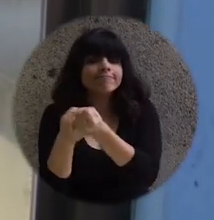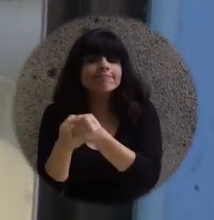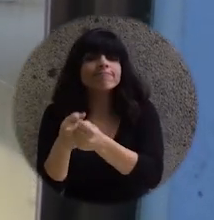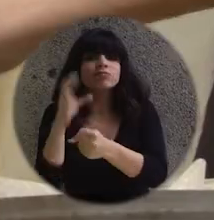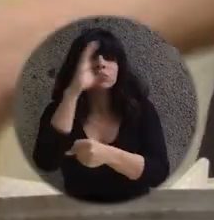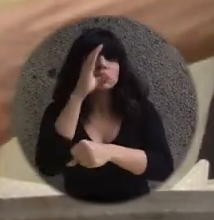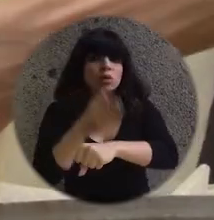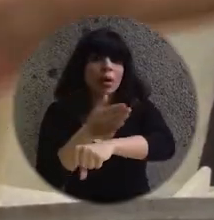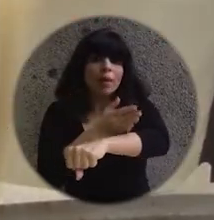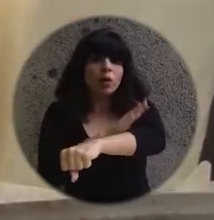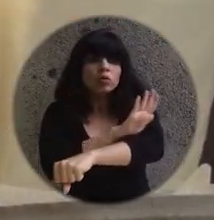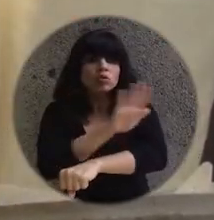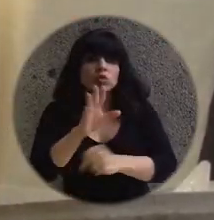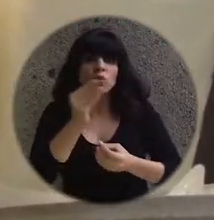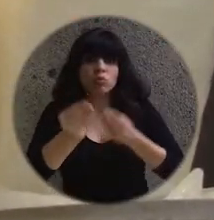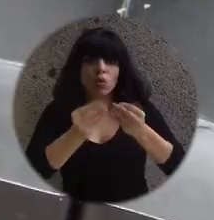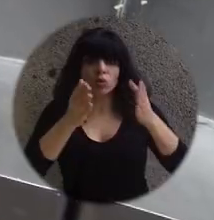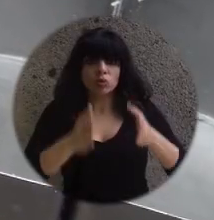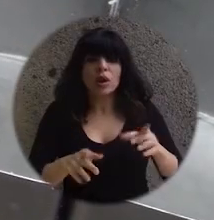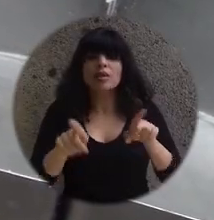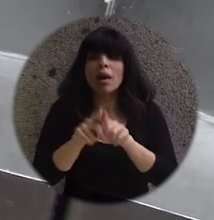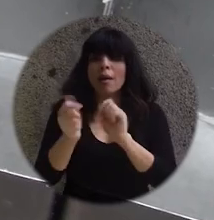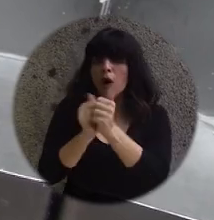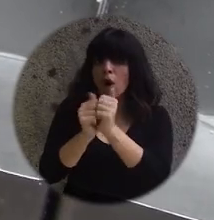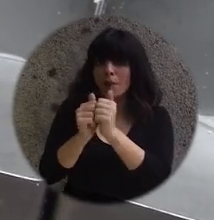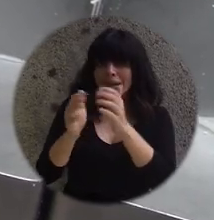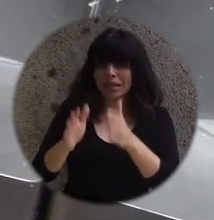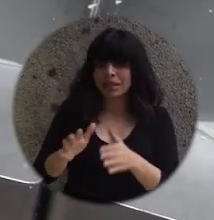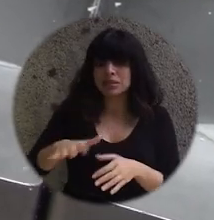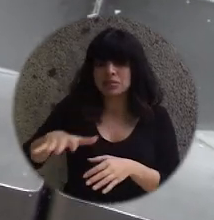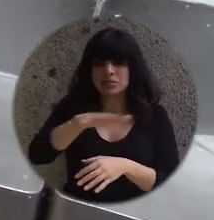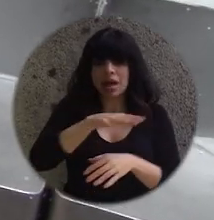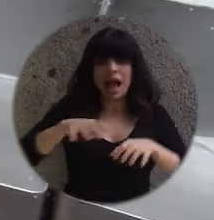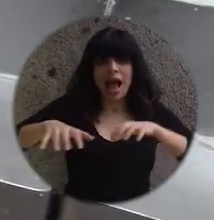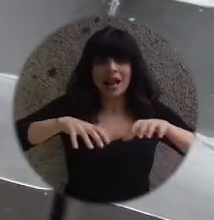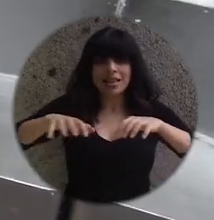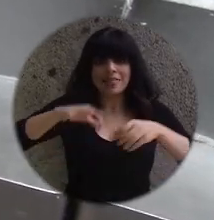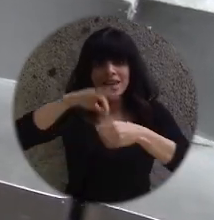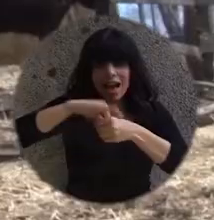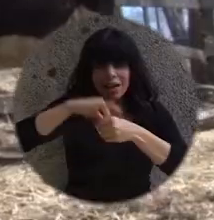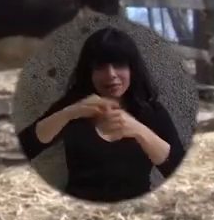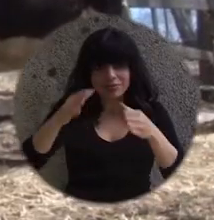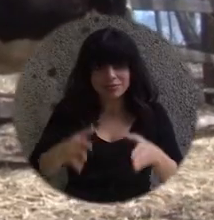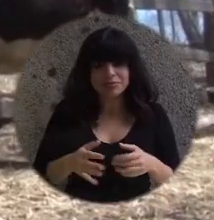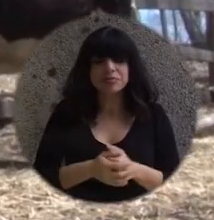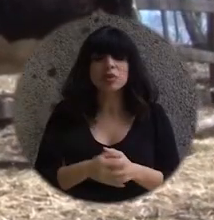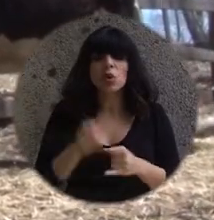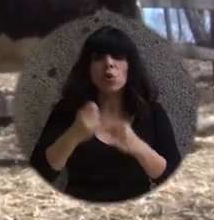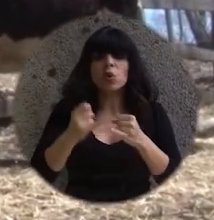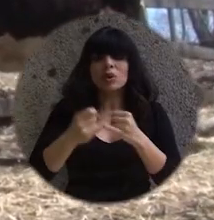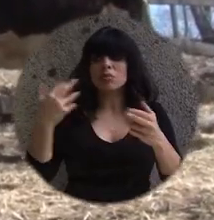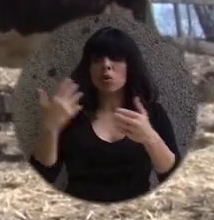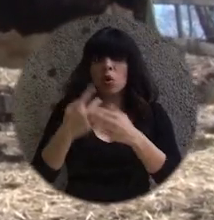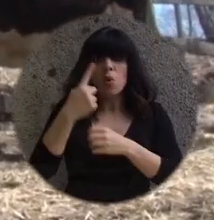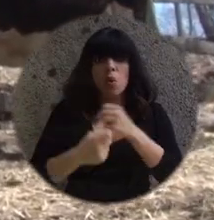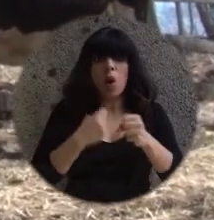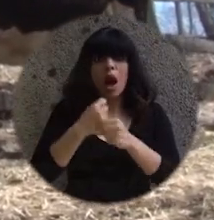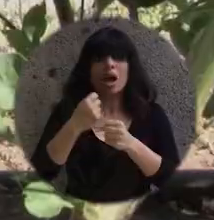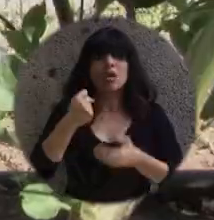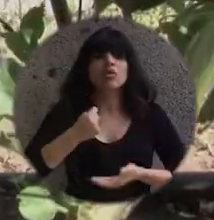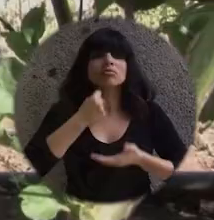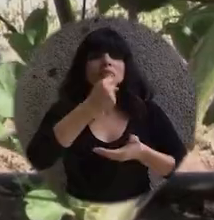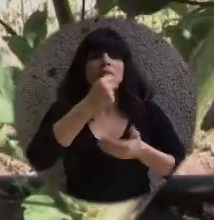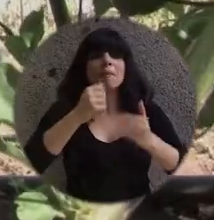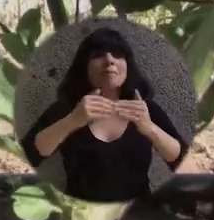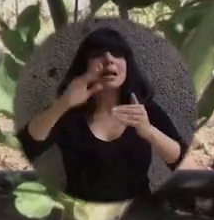mejoras en la productividad y competitividad de las actividades agropecuarias. En el último año, se invirtieron